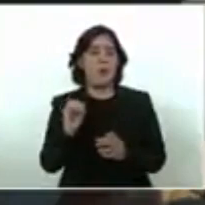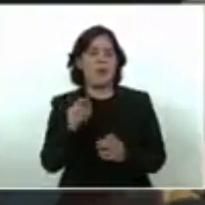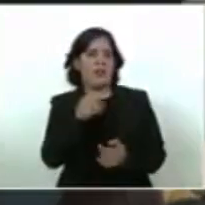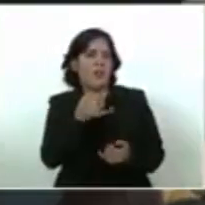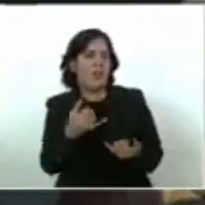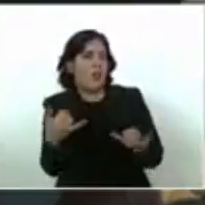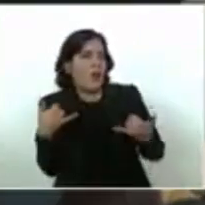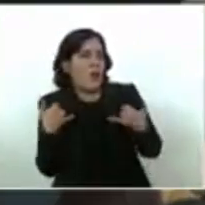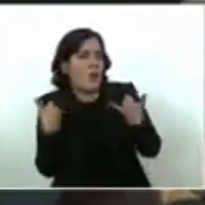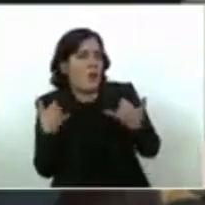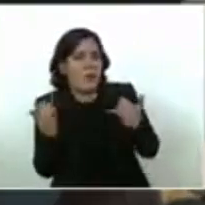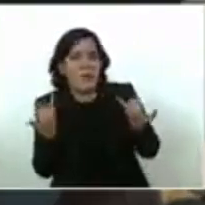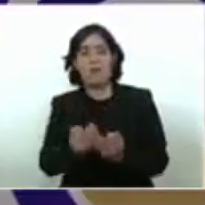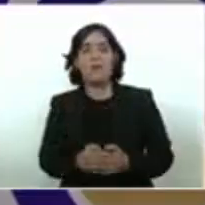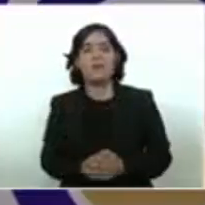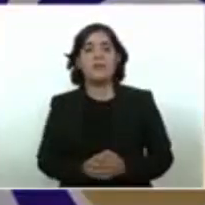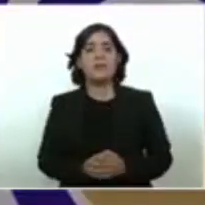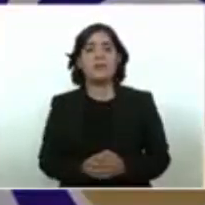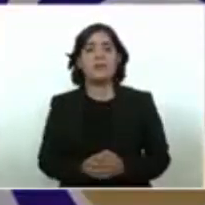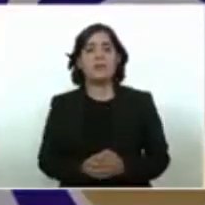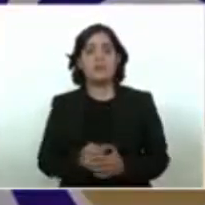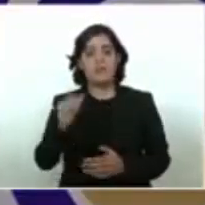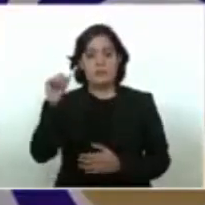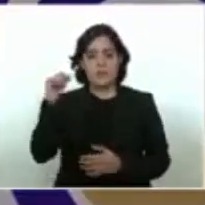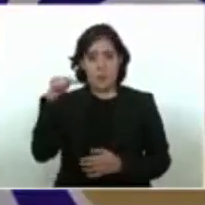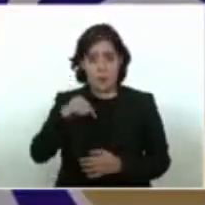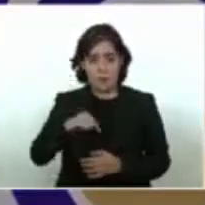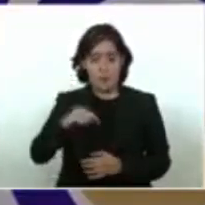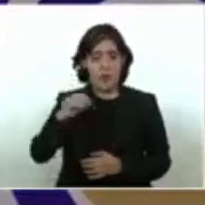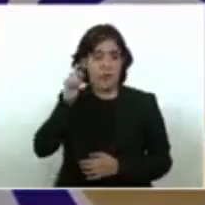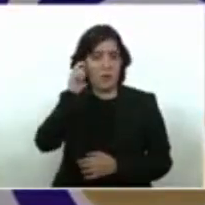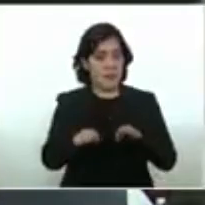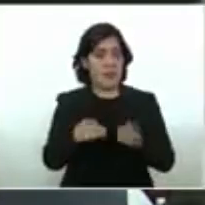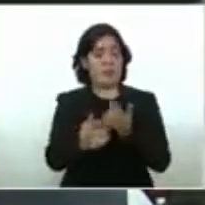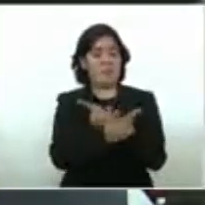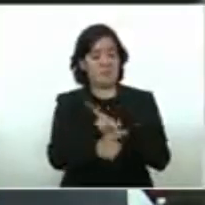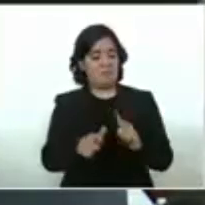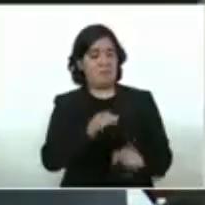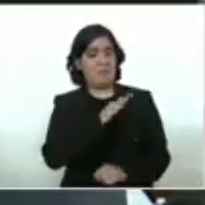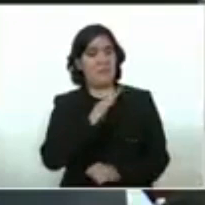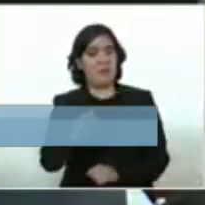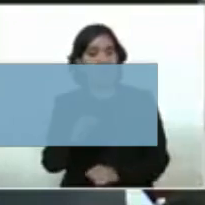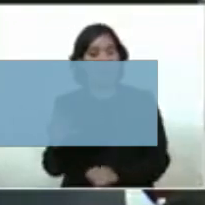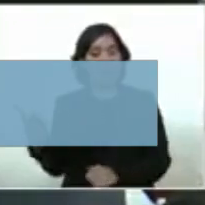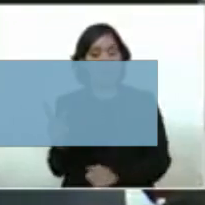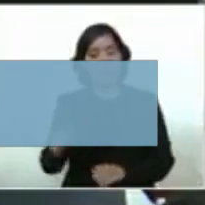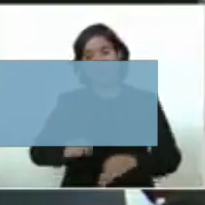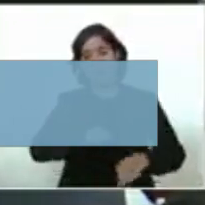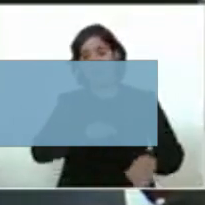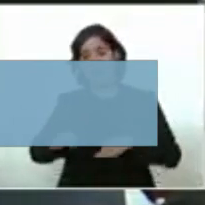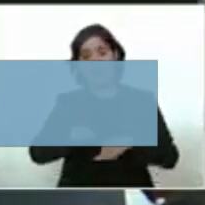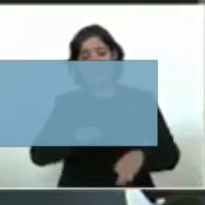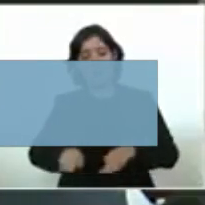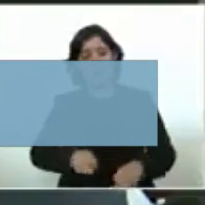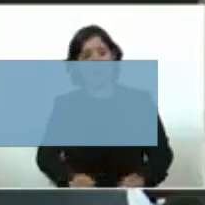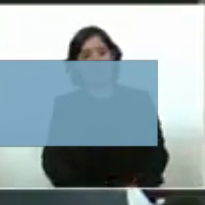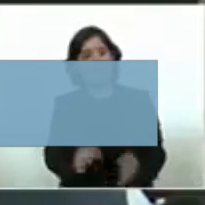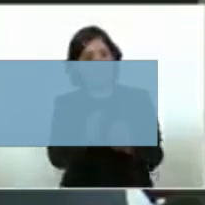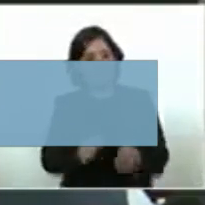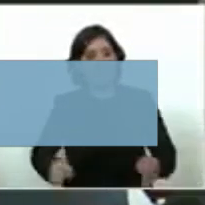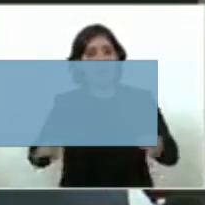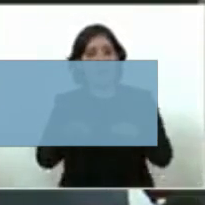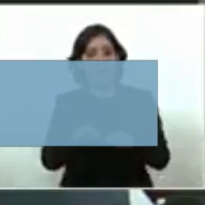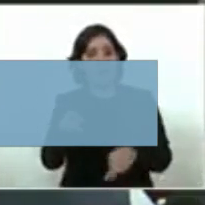con las mujeres pero también con freno a la violencia y malas prácticas un movimiento que impulsó un gabinete